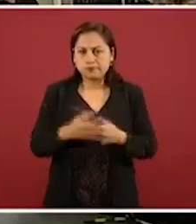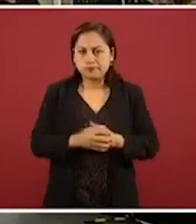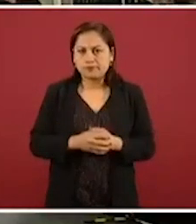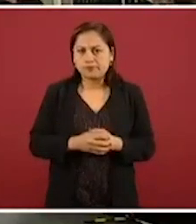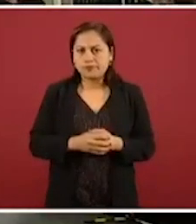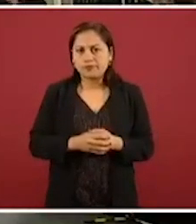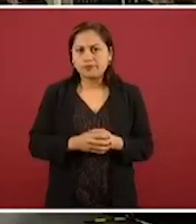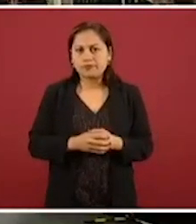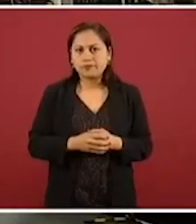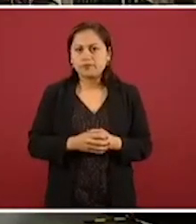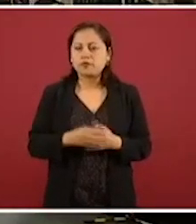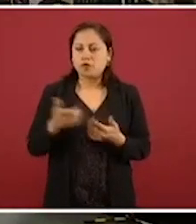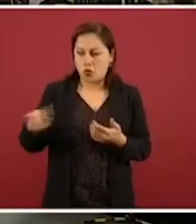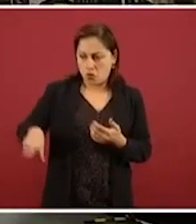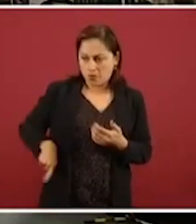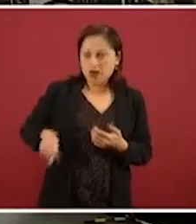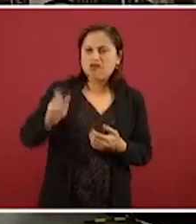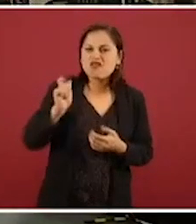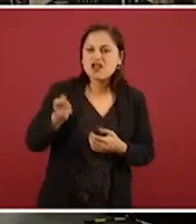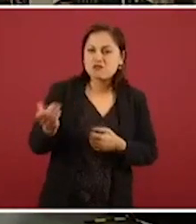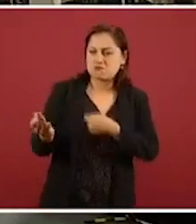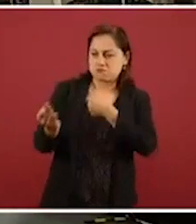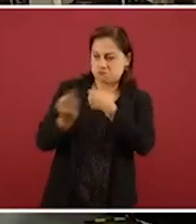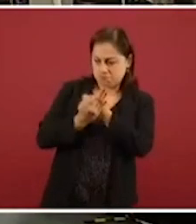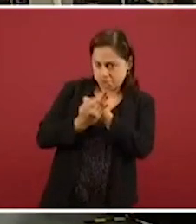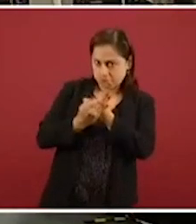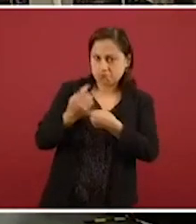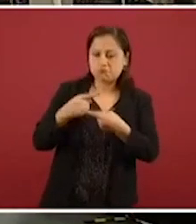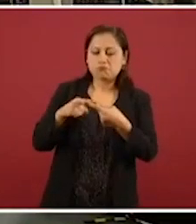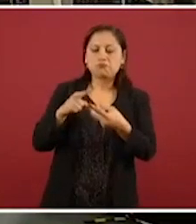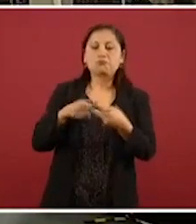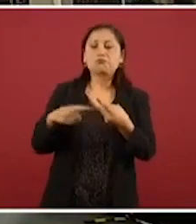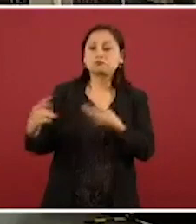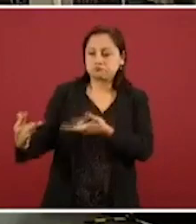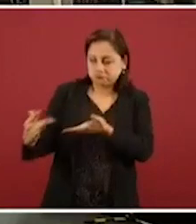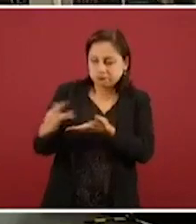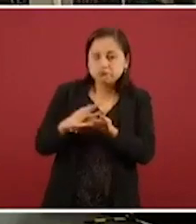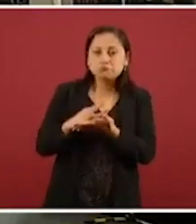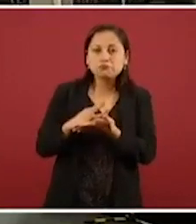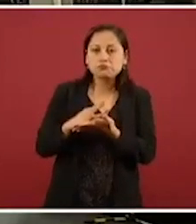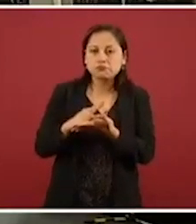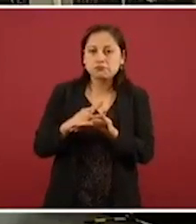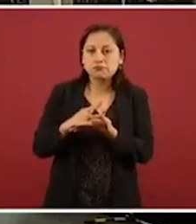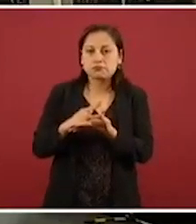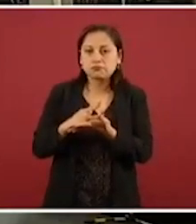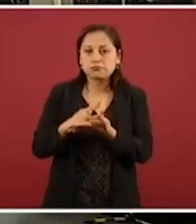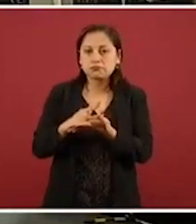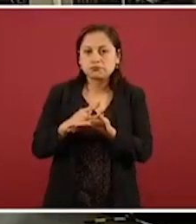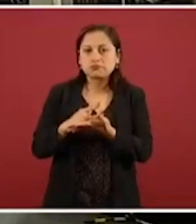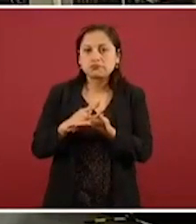que me protejan, que me apoyen, que me